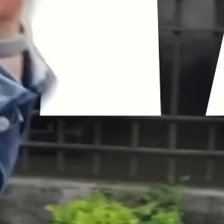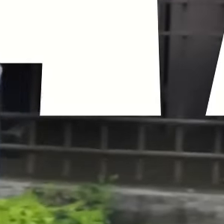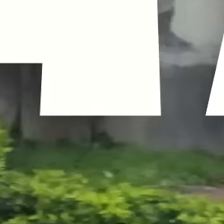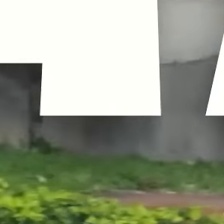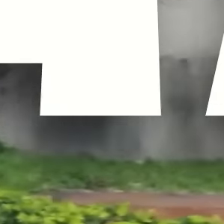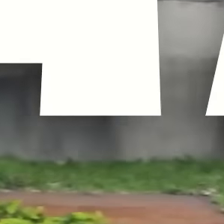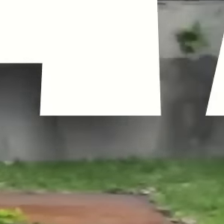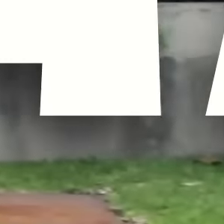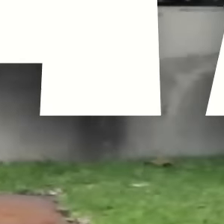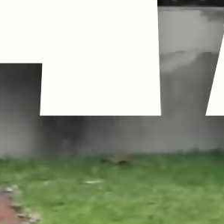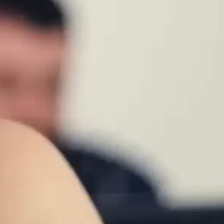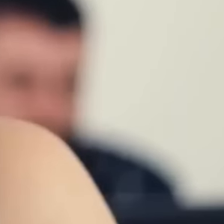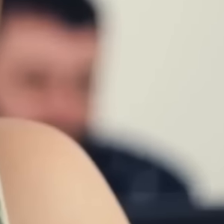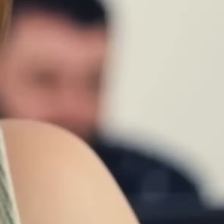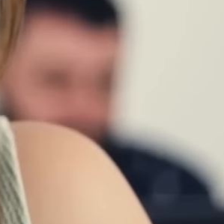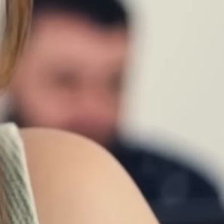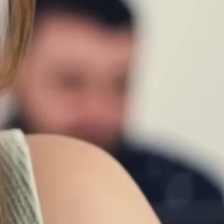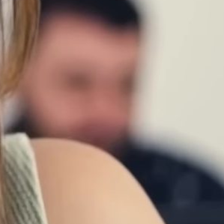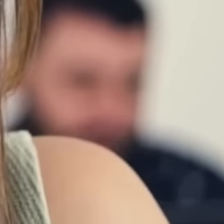¡Qué rica!